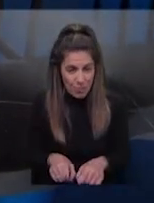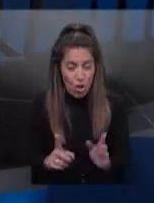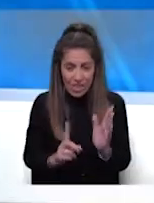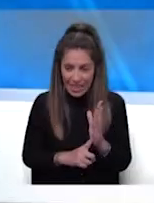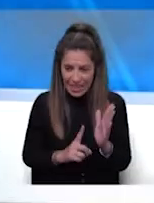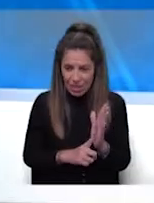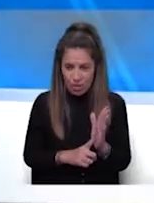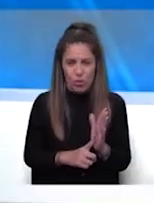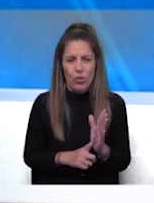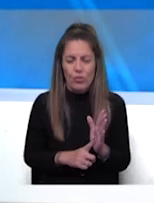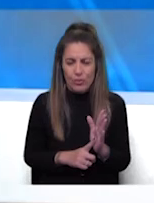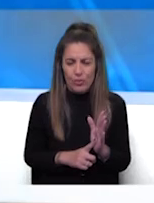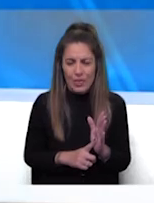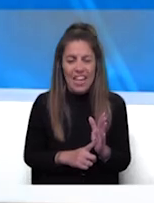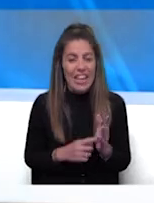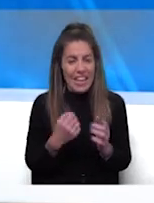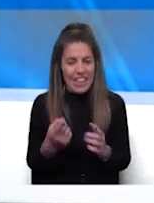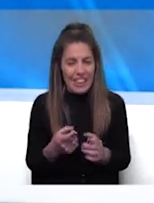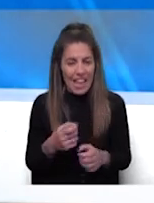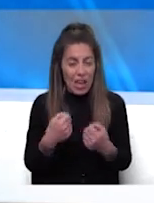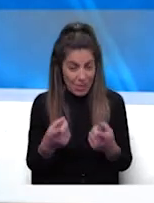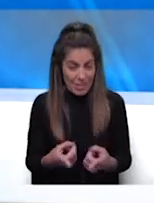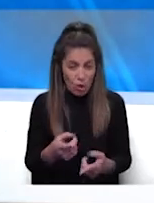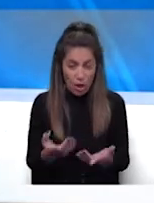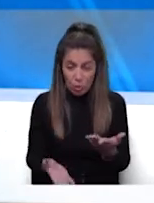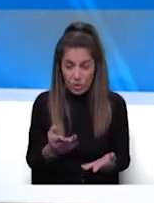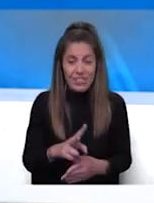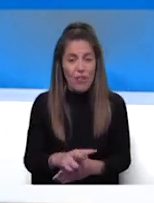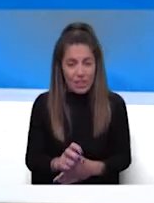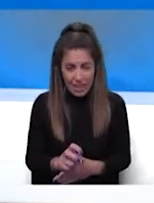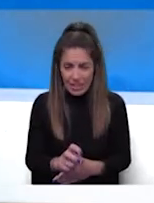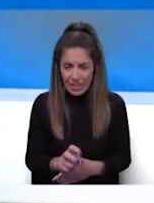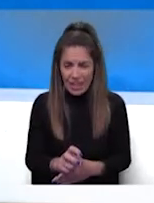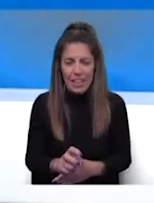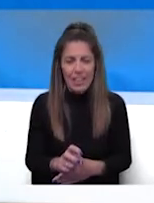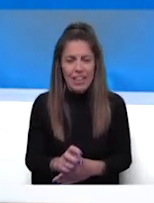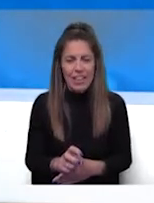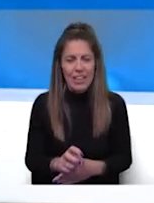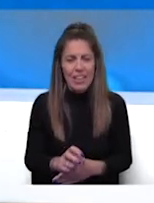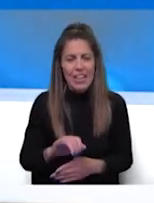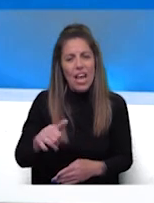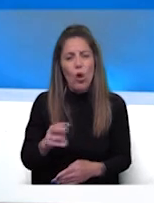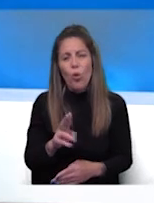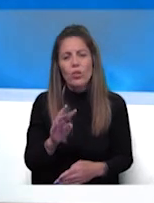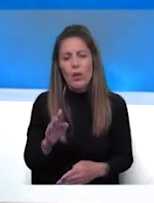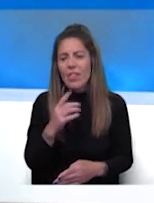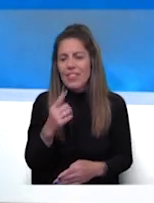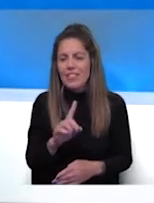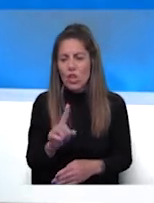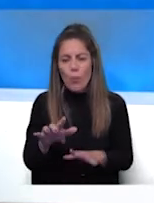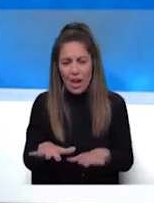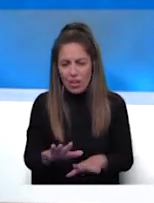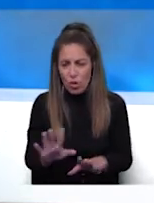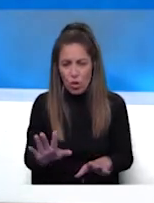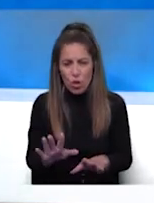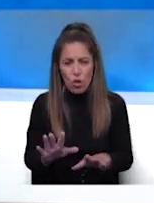decreto que establece que hay que pasarlo a la justicia, a la fiscalía, y la usted para, dice no, la usted no para.